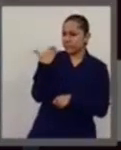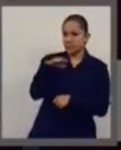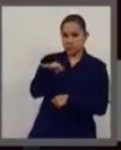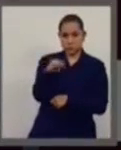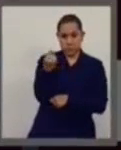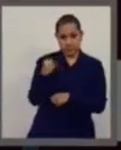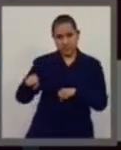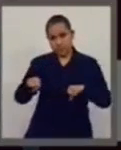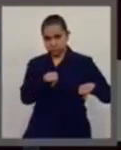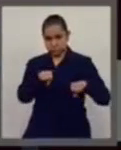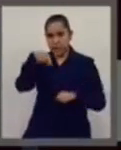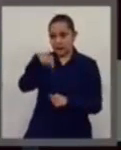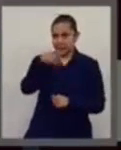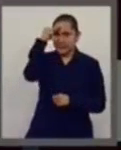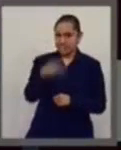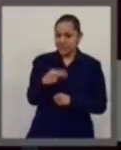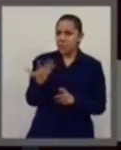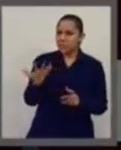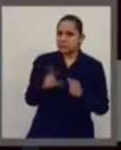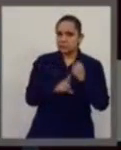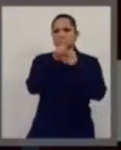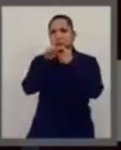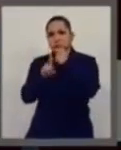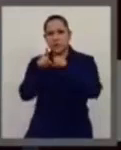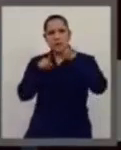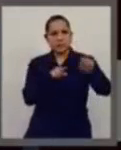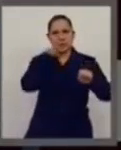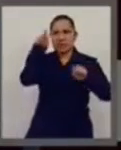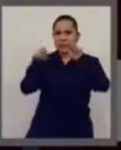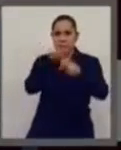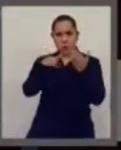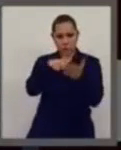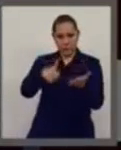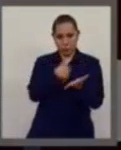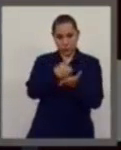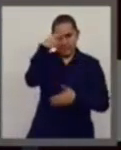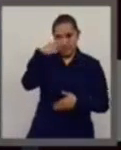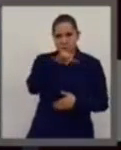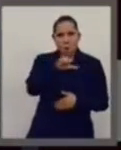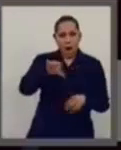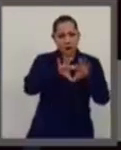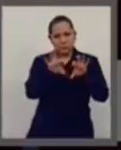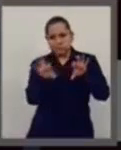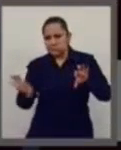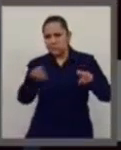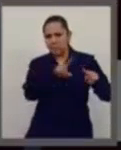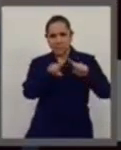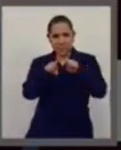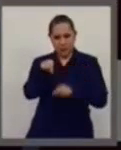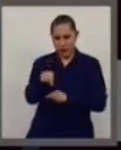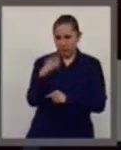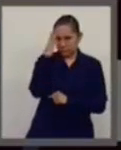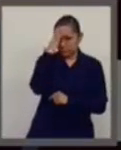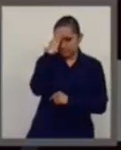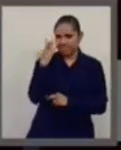sufrió severos daños en su infraestructura básica. Por eso, estamos solicitando